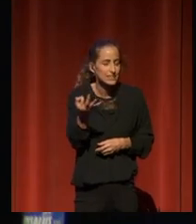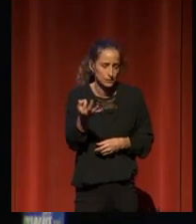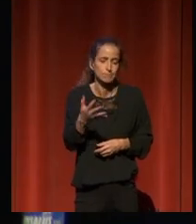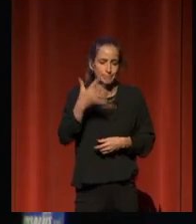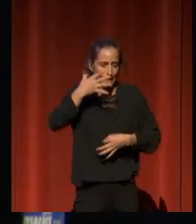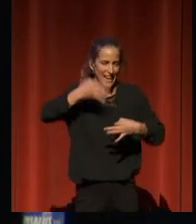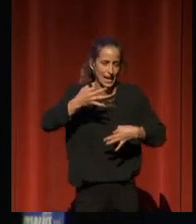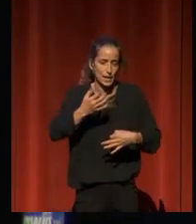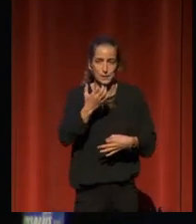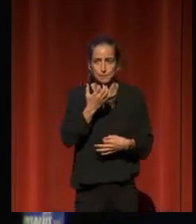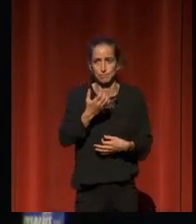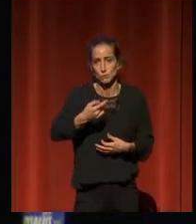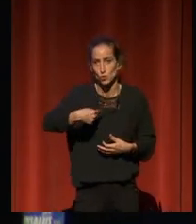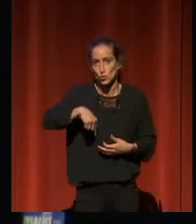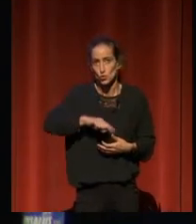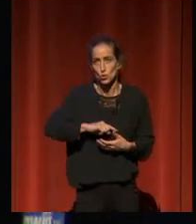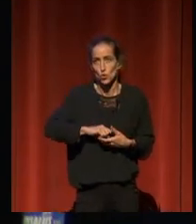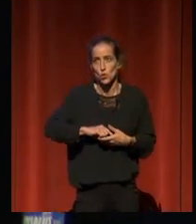flexibles